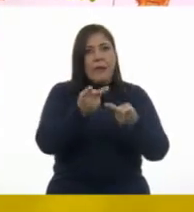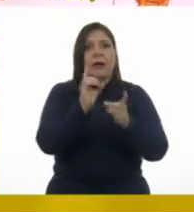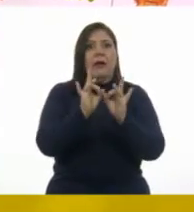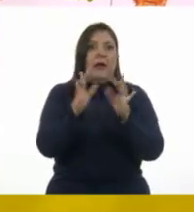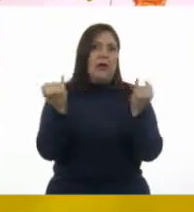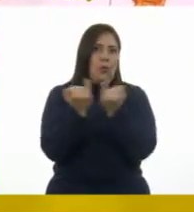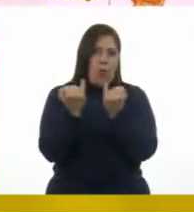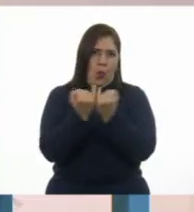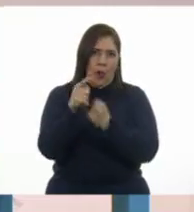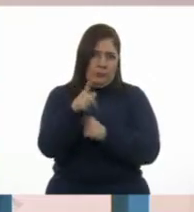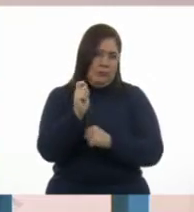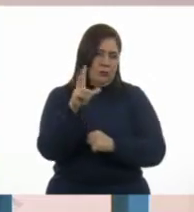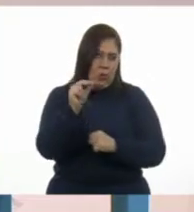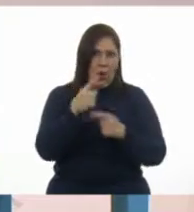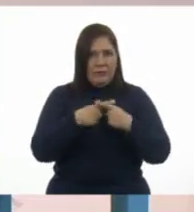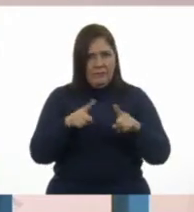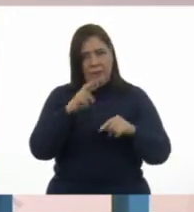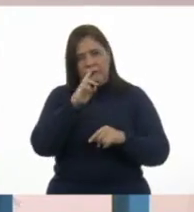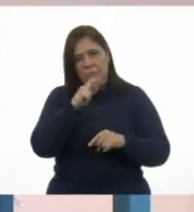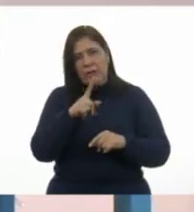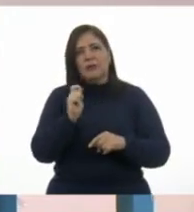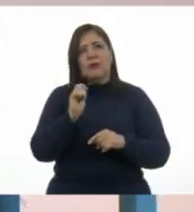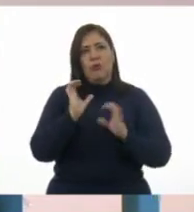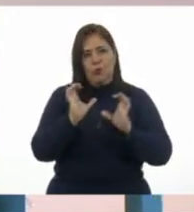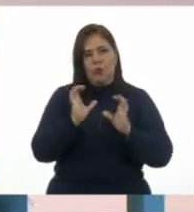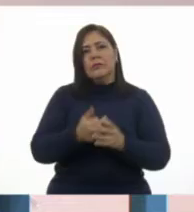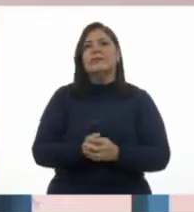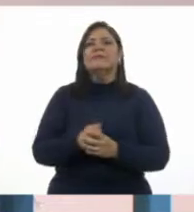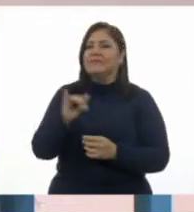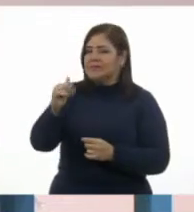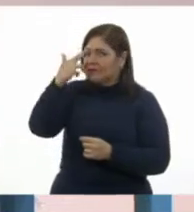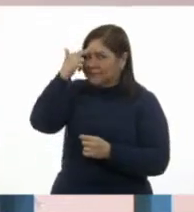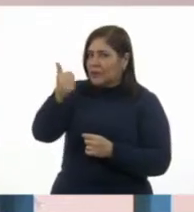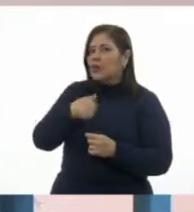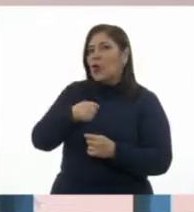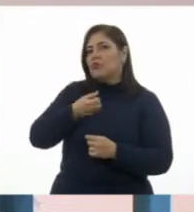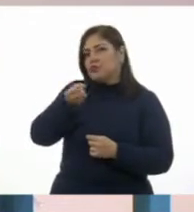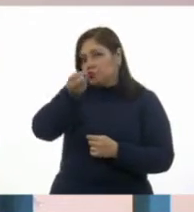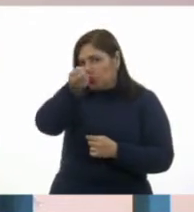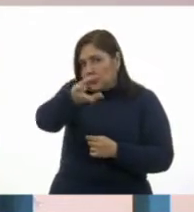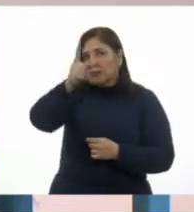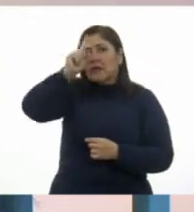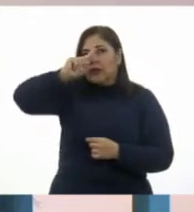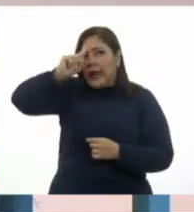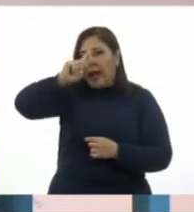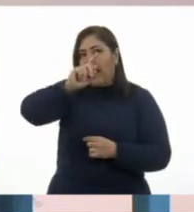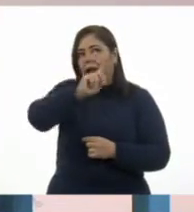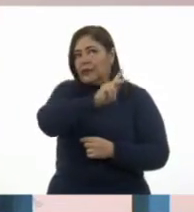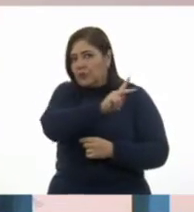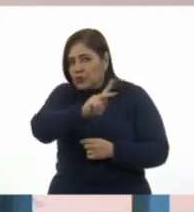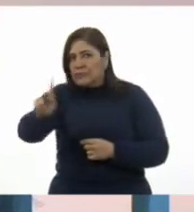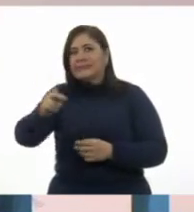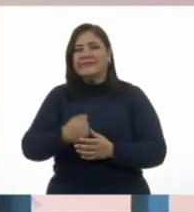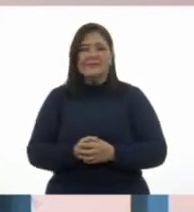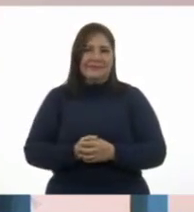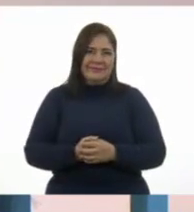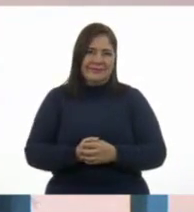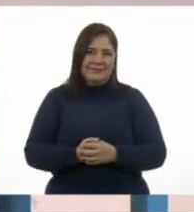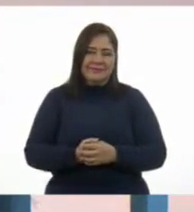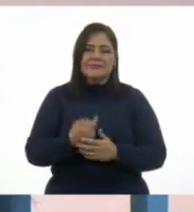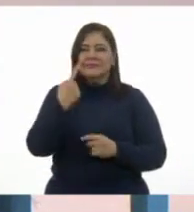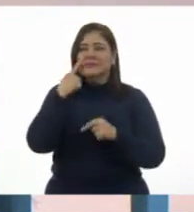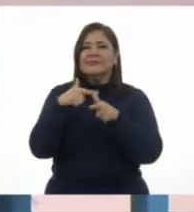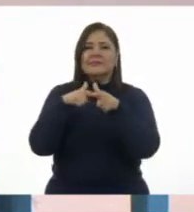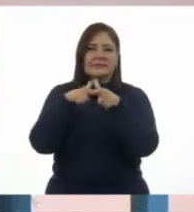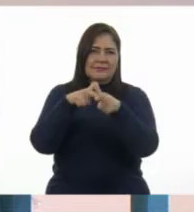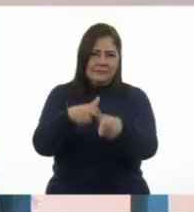usted, maestra. Así es, Pepe, tienes toda la razón y por eso se los aconsejo a todos ustedes. Bueno, vamos a